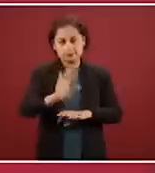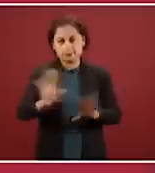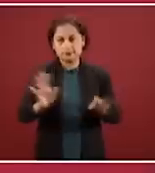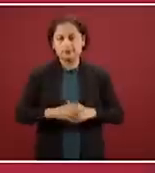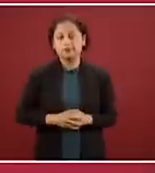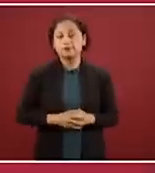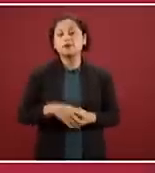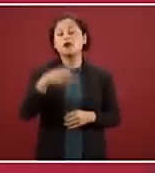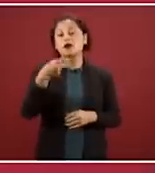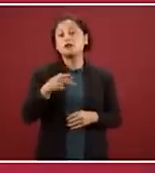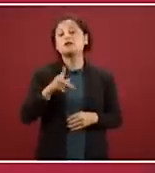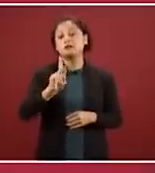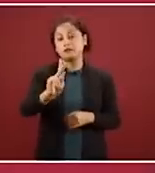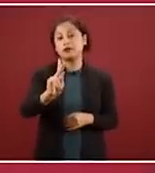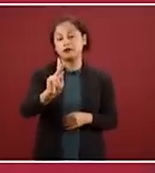Pero